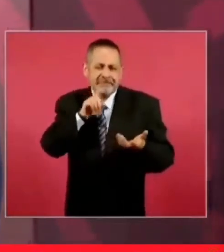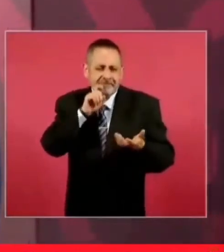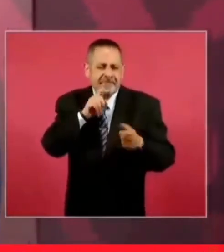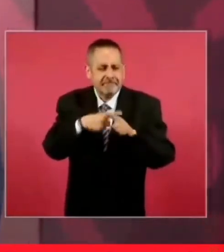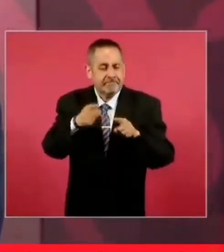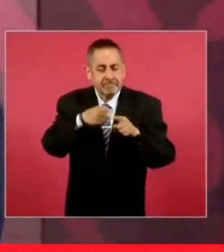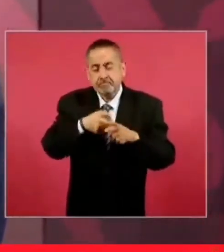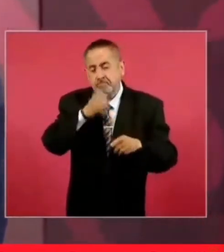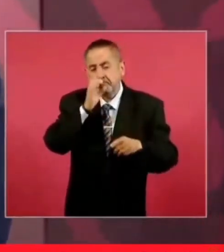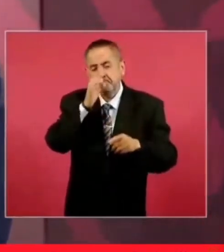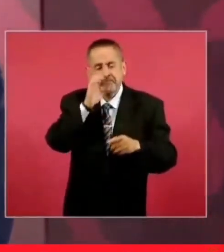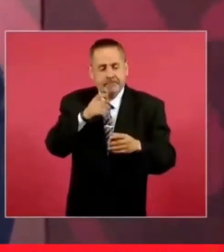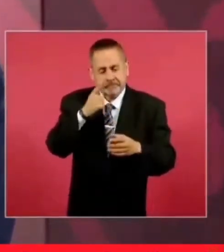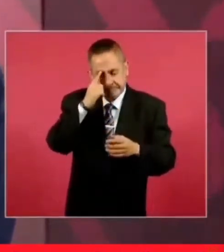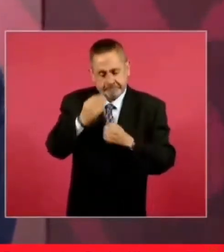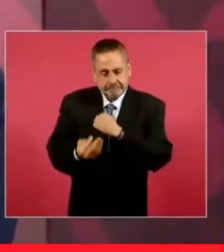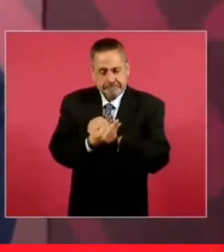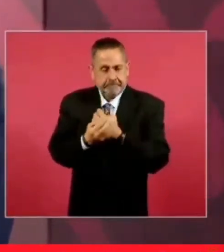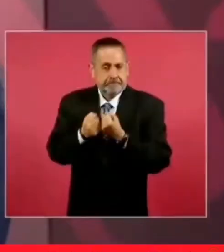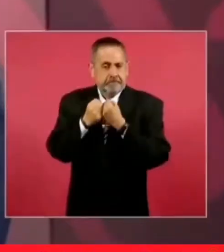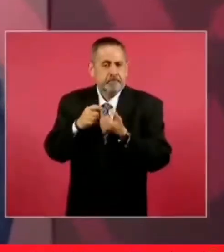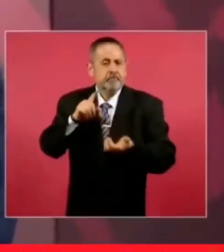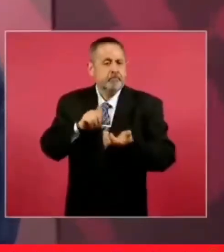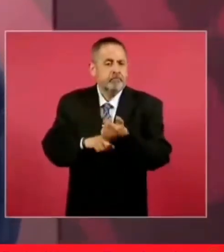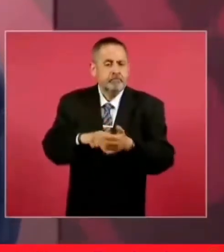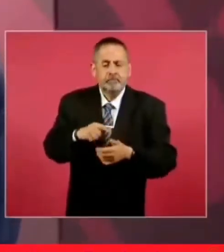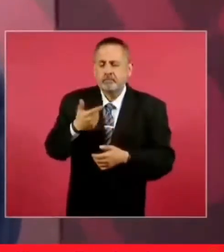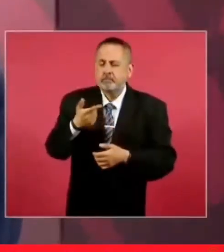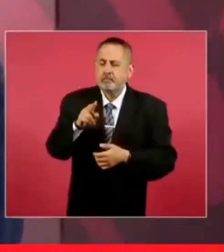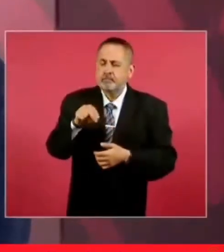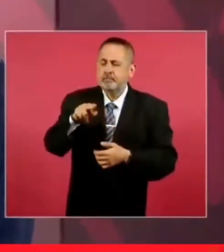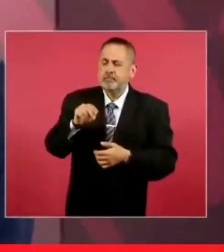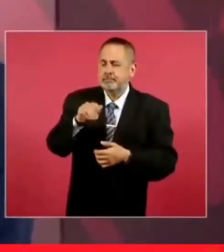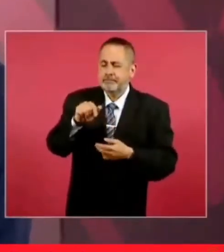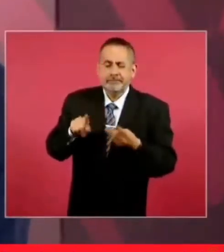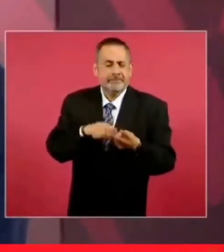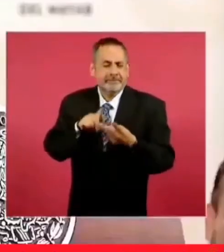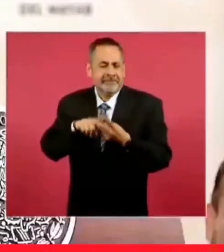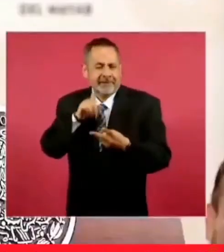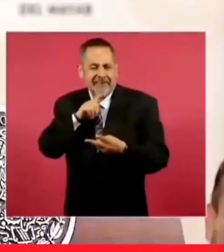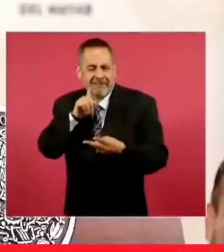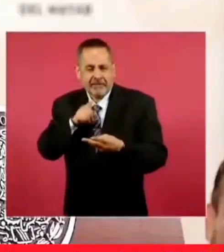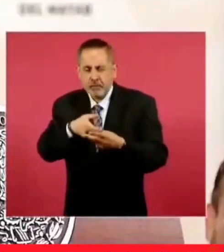Hay guanábana y guayaba.